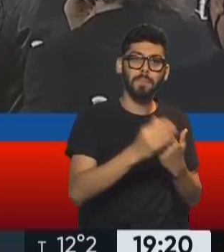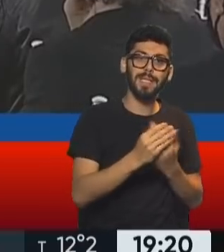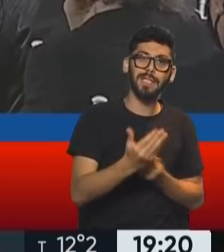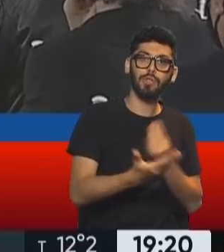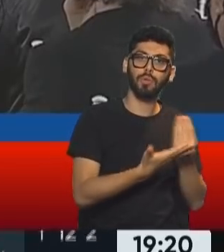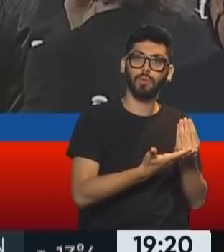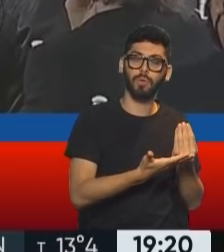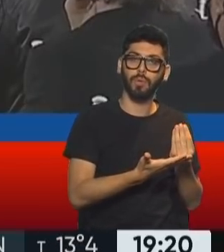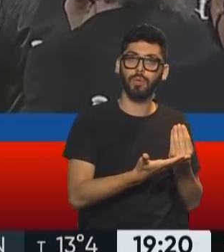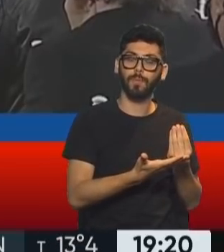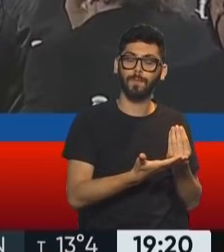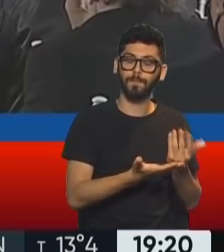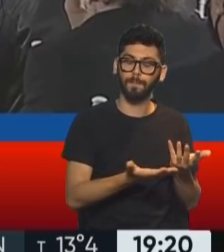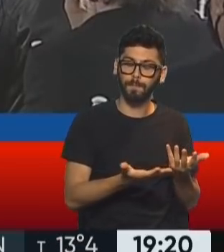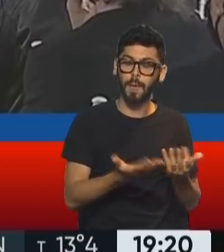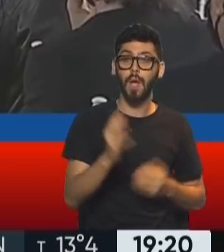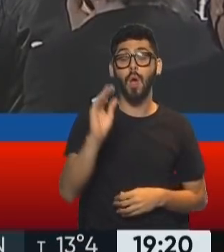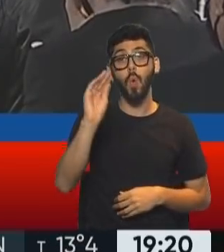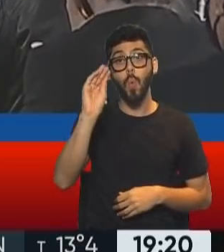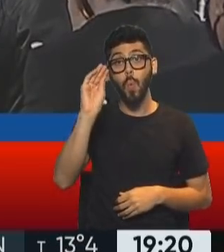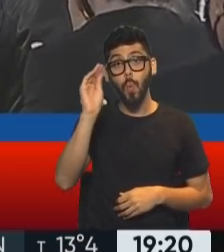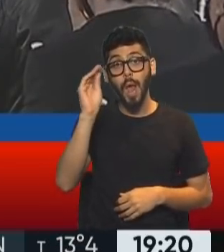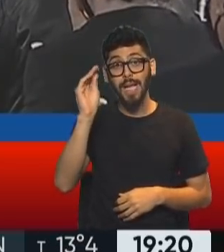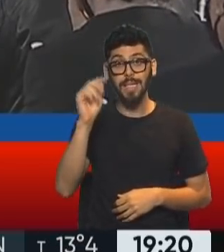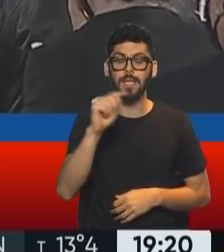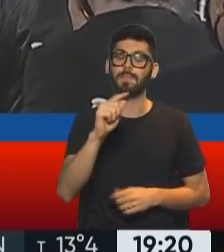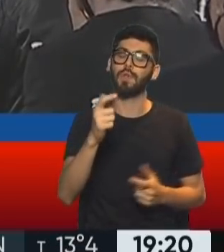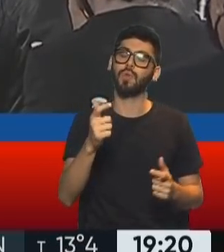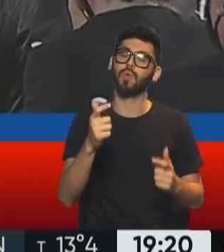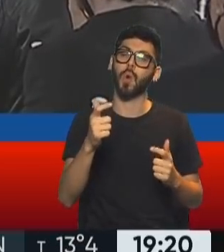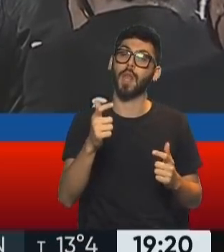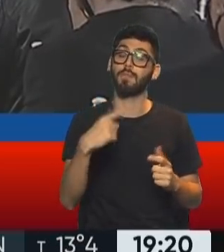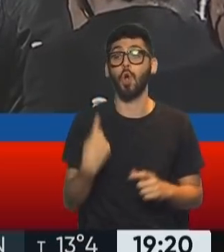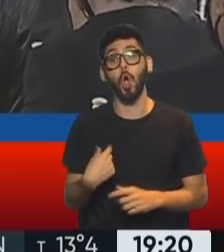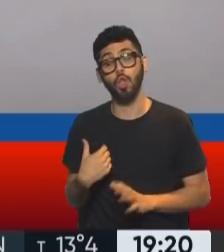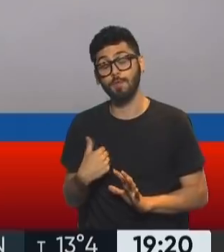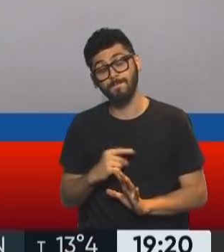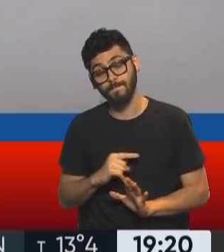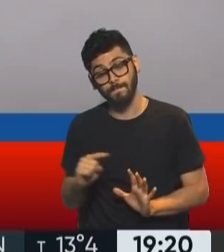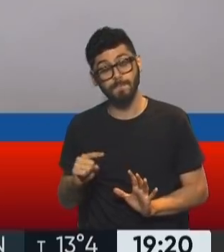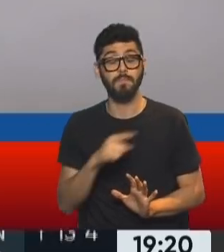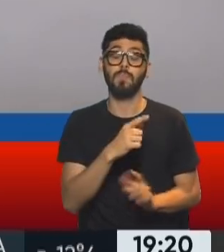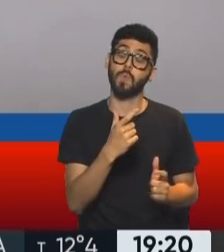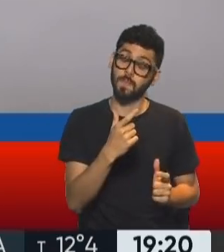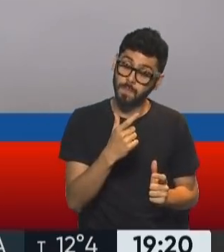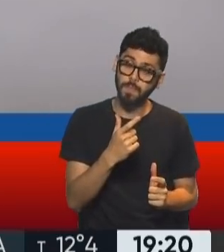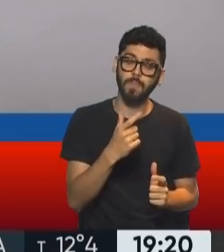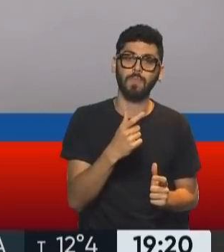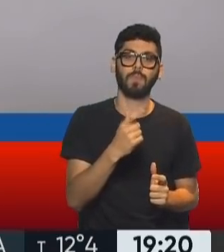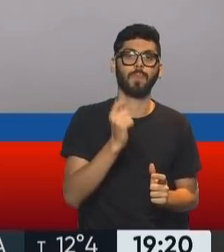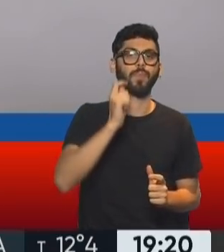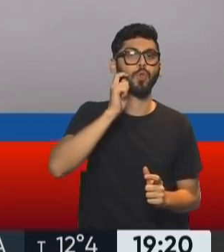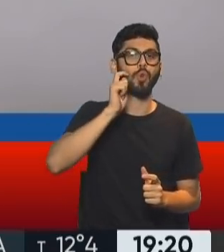En Brasil tuvo la suerte, que hasta aquí no hemos tenido nosotros, de contar con una